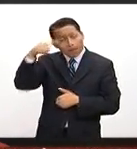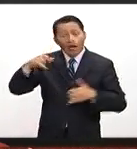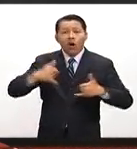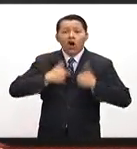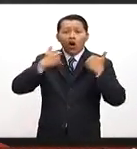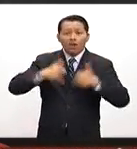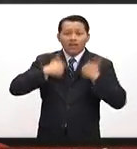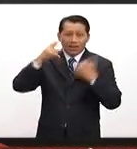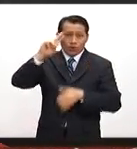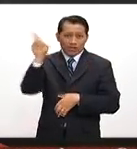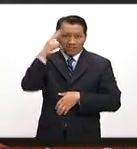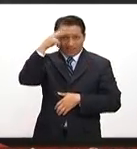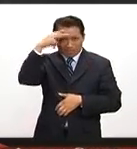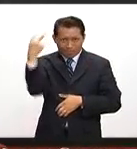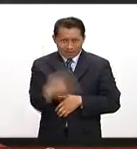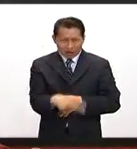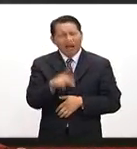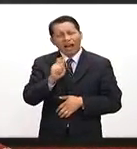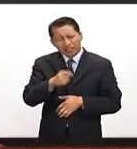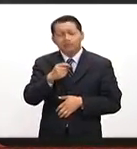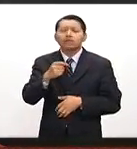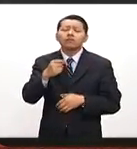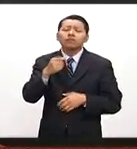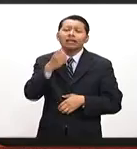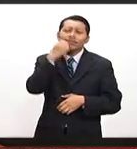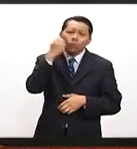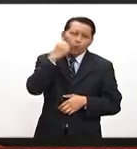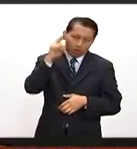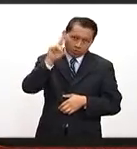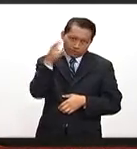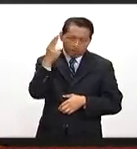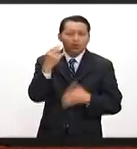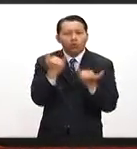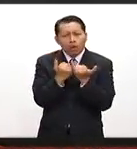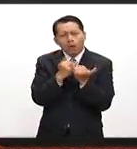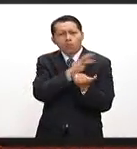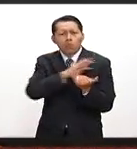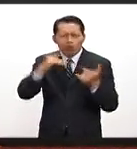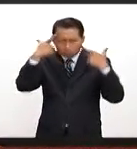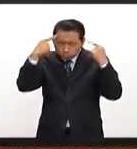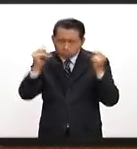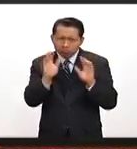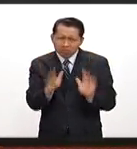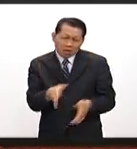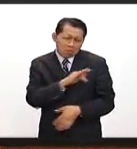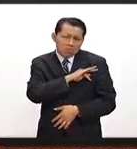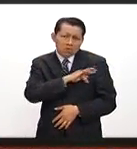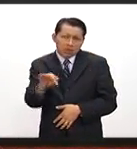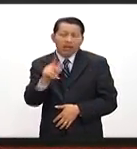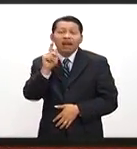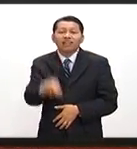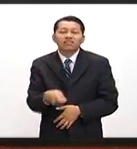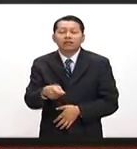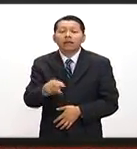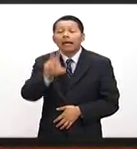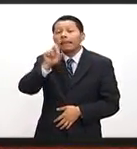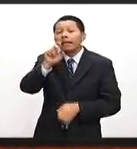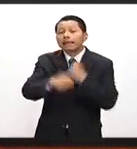mexicanos, no solo que están estudiando la universidad, sino que ya egresaron. El único requisito es que sean menores de